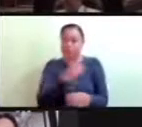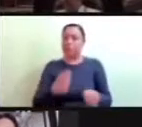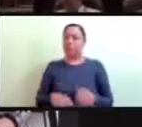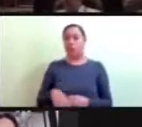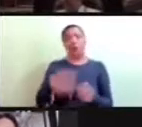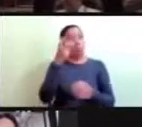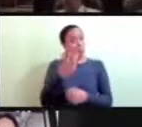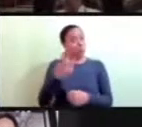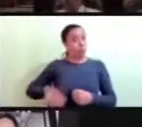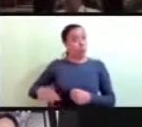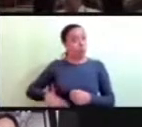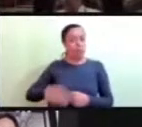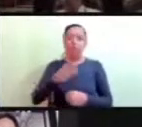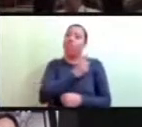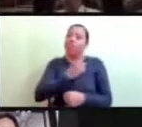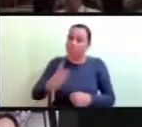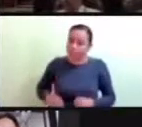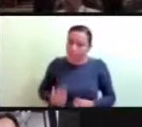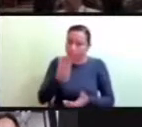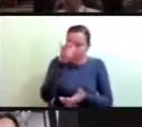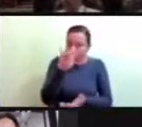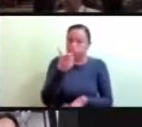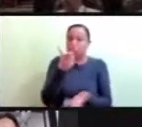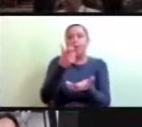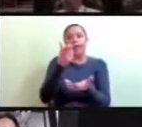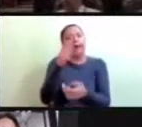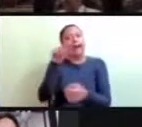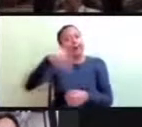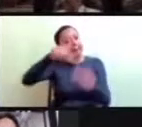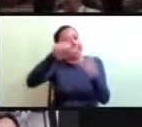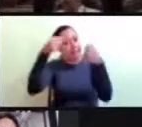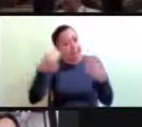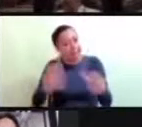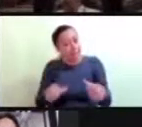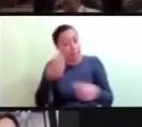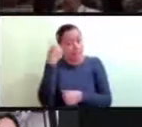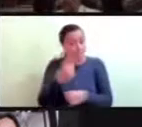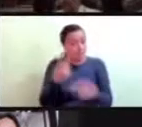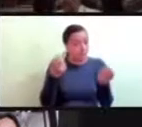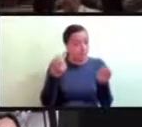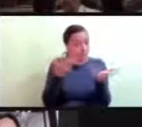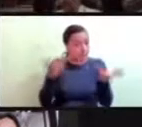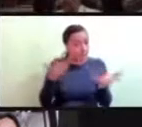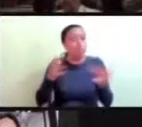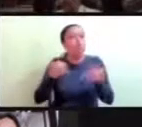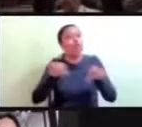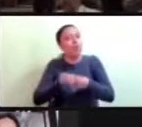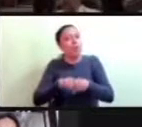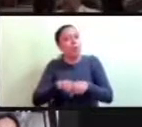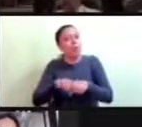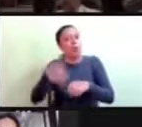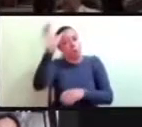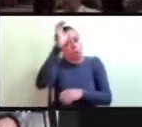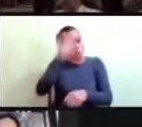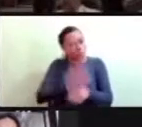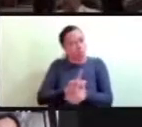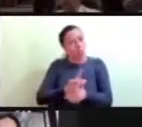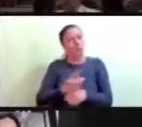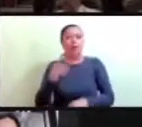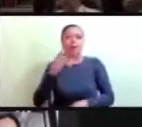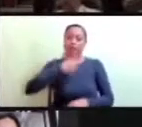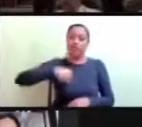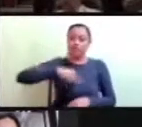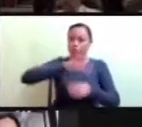artes. Para hacerlo, es preservar la cultura de nuestro pueblo, exaltar nuestra identidad y fomentar